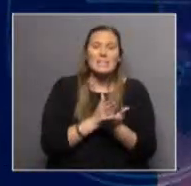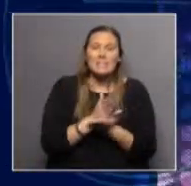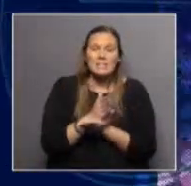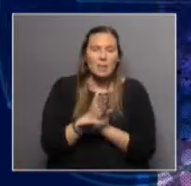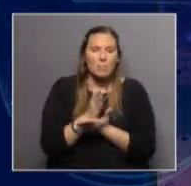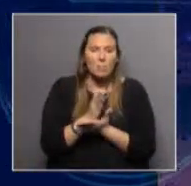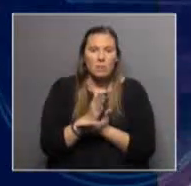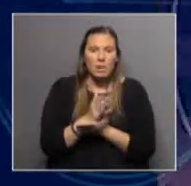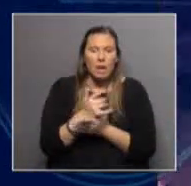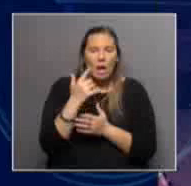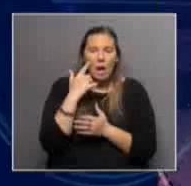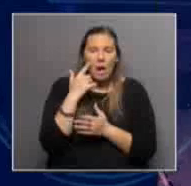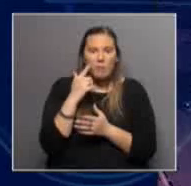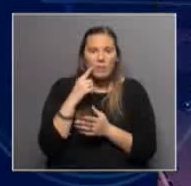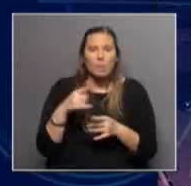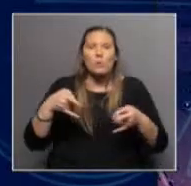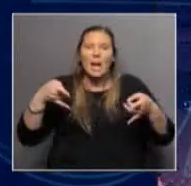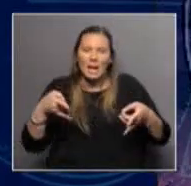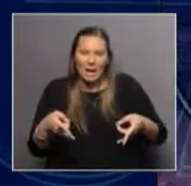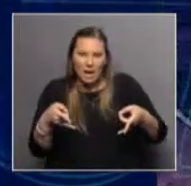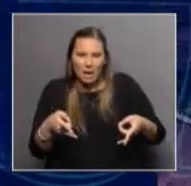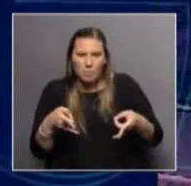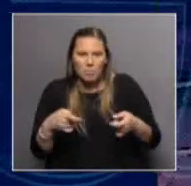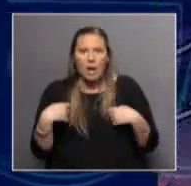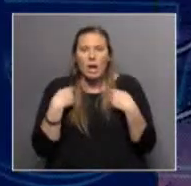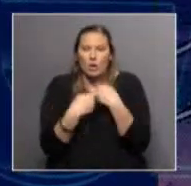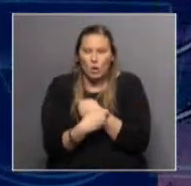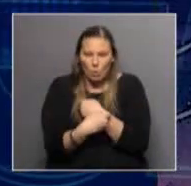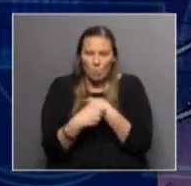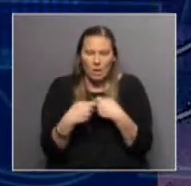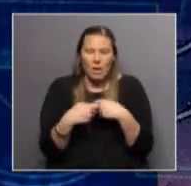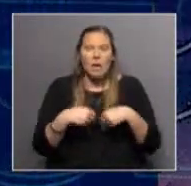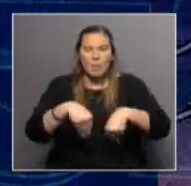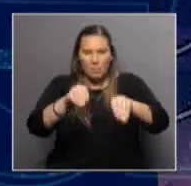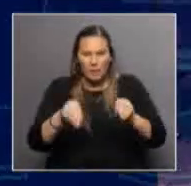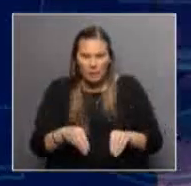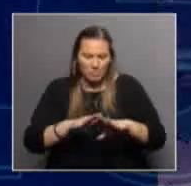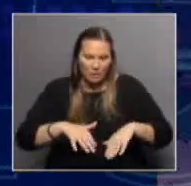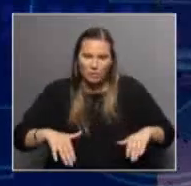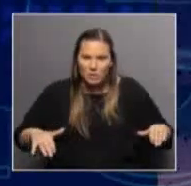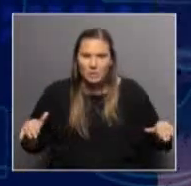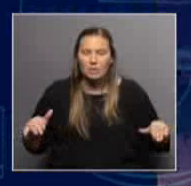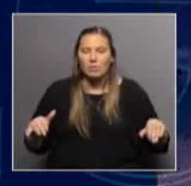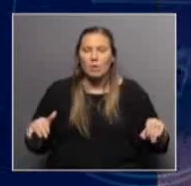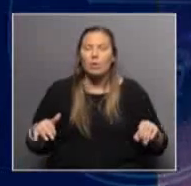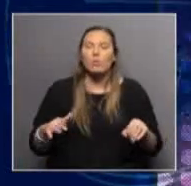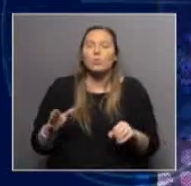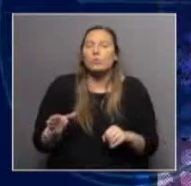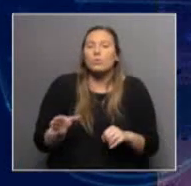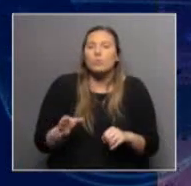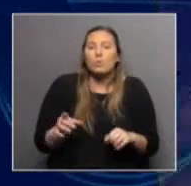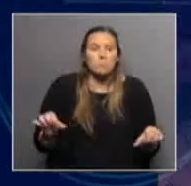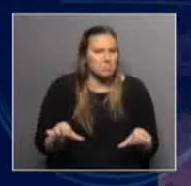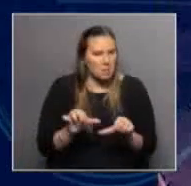en vuelta de una cama, de un abrigo para la cama, de abrigo para los niños. Digo, todas esas cosas